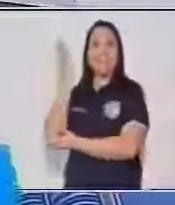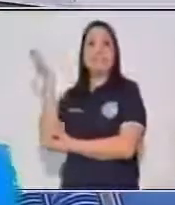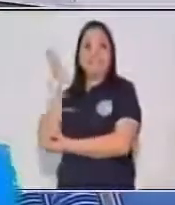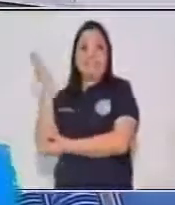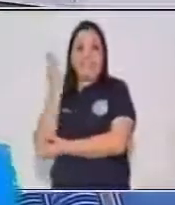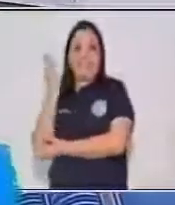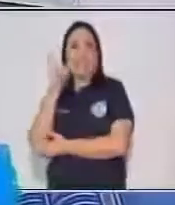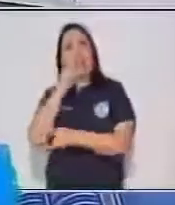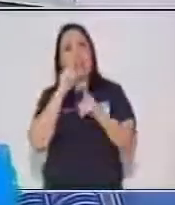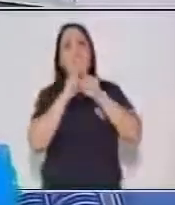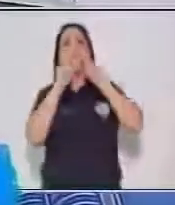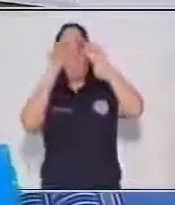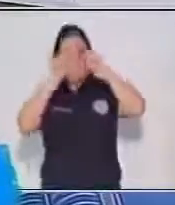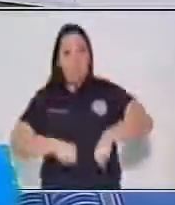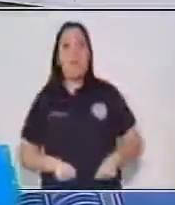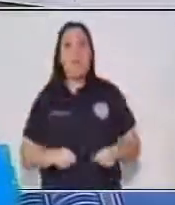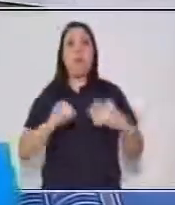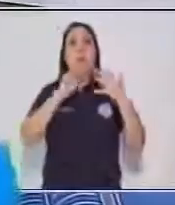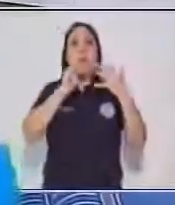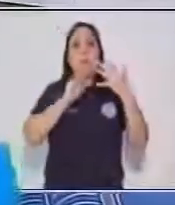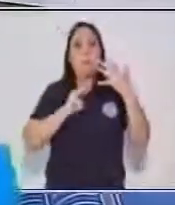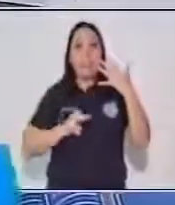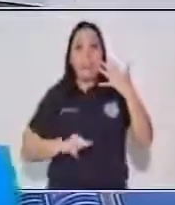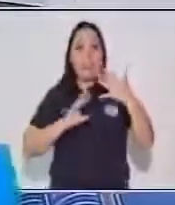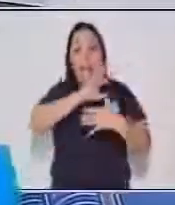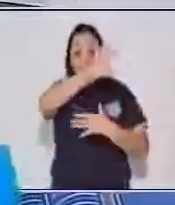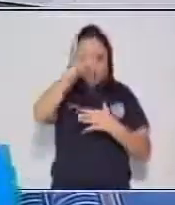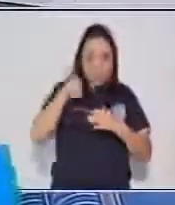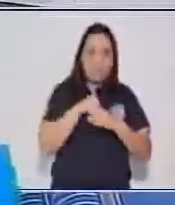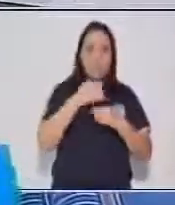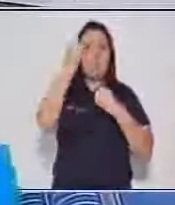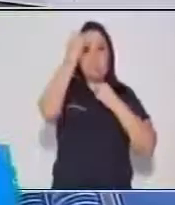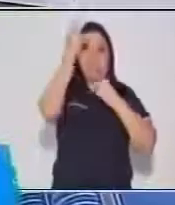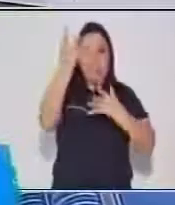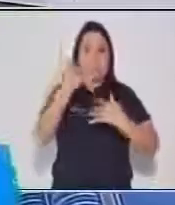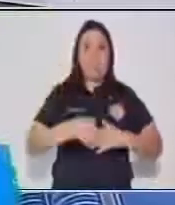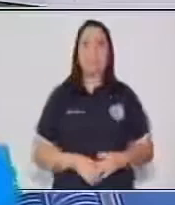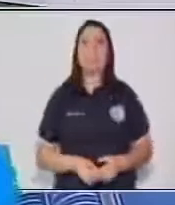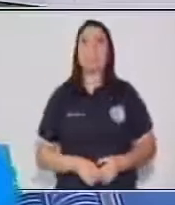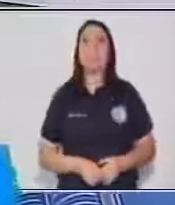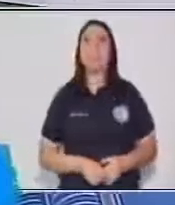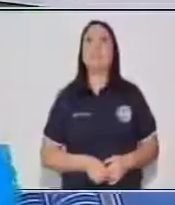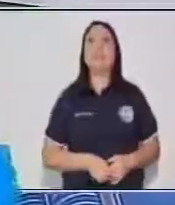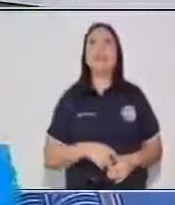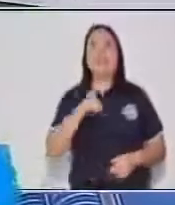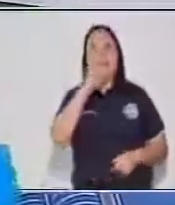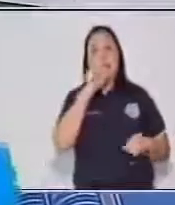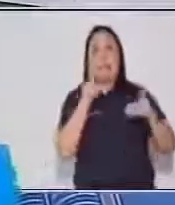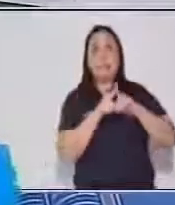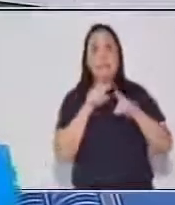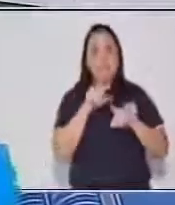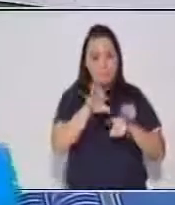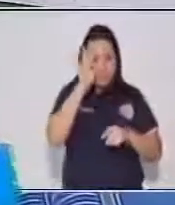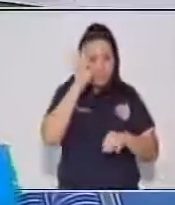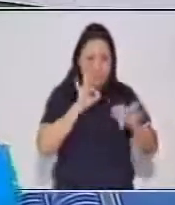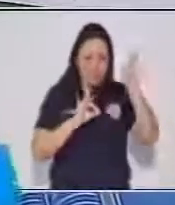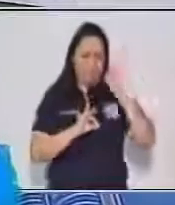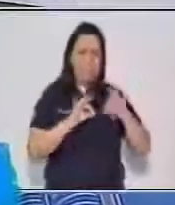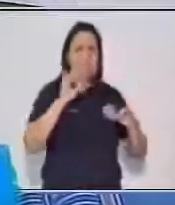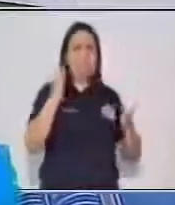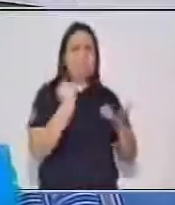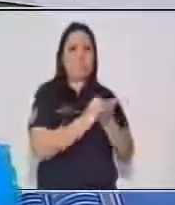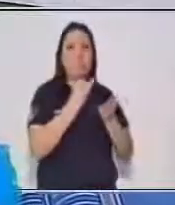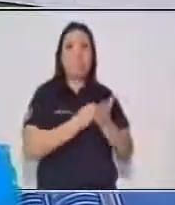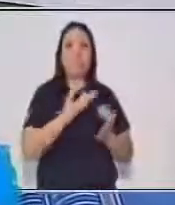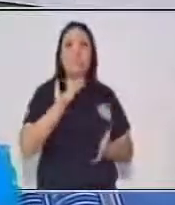para utilizarlo dentro de tu recopilación de información. Y pues vas a extraer la mayor cantidad y